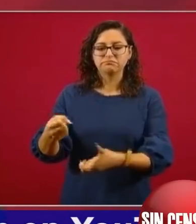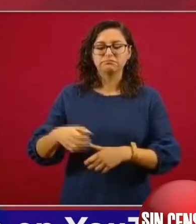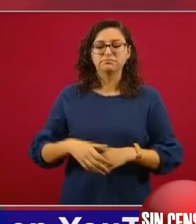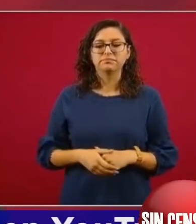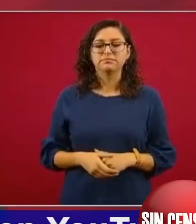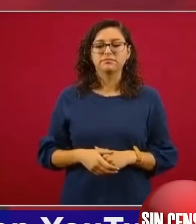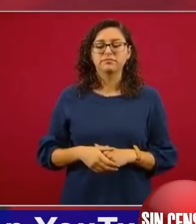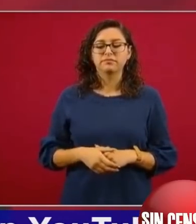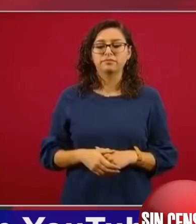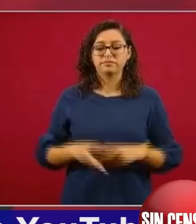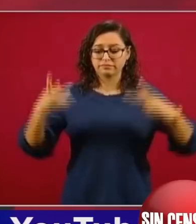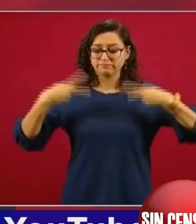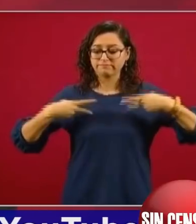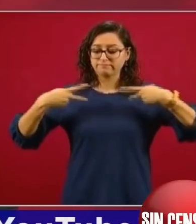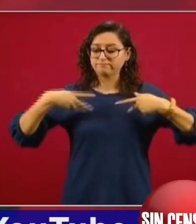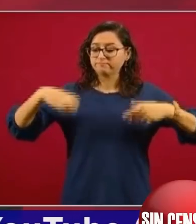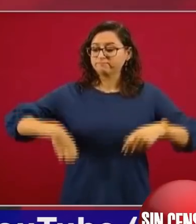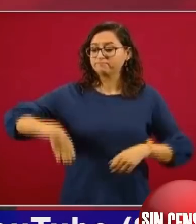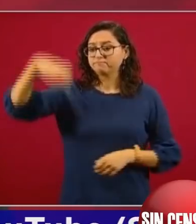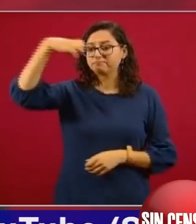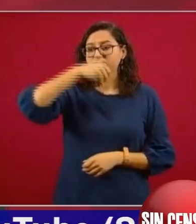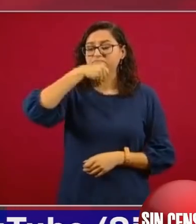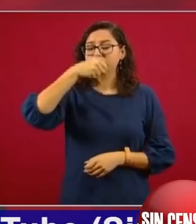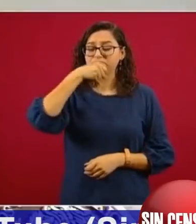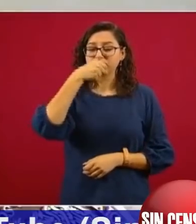la pensión a los adultos mayores,